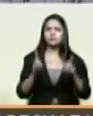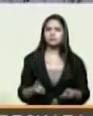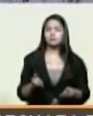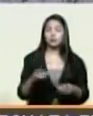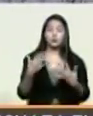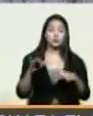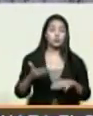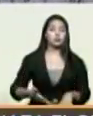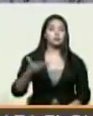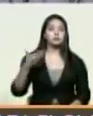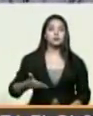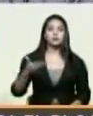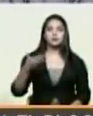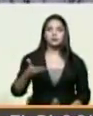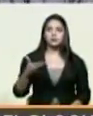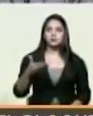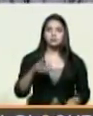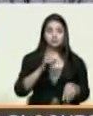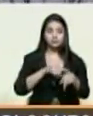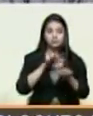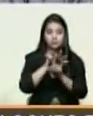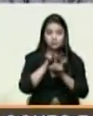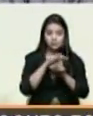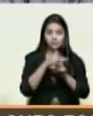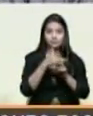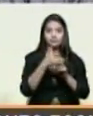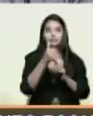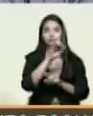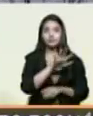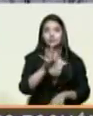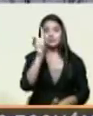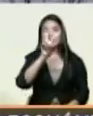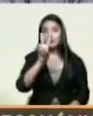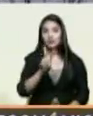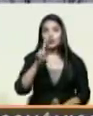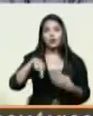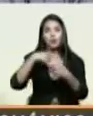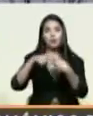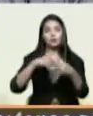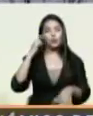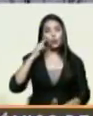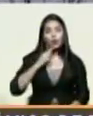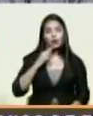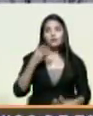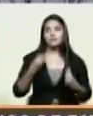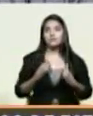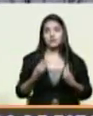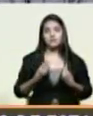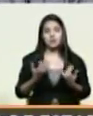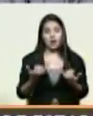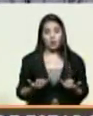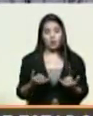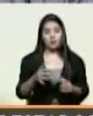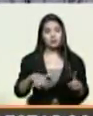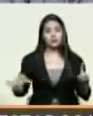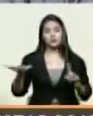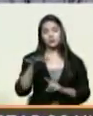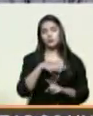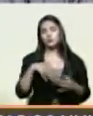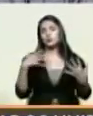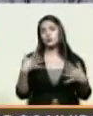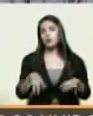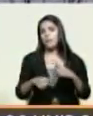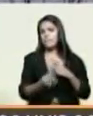histórica? Bueno, por la coyuntura. Venezuela y la revolución bolivariana vive uno de sus momentos de más